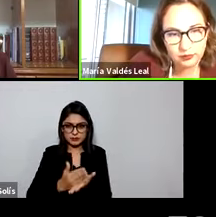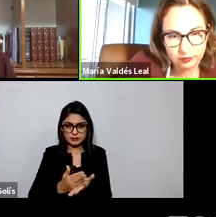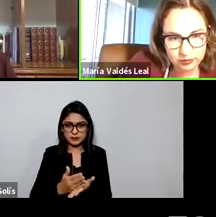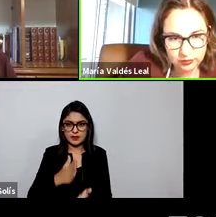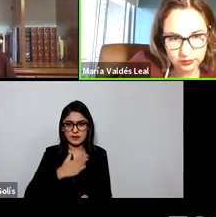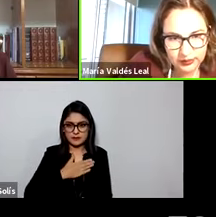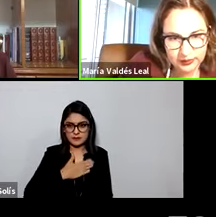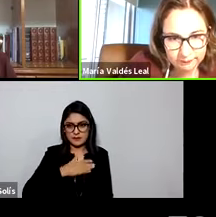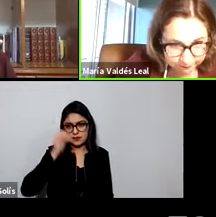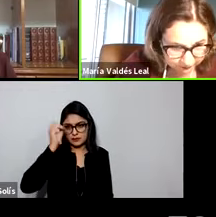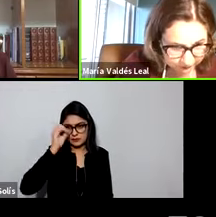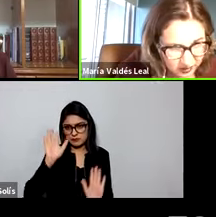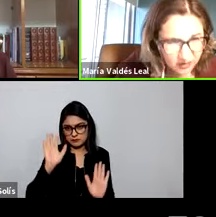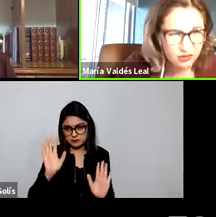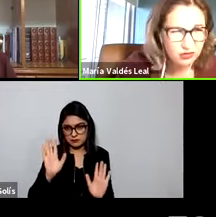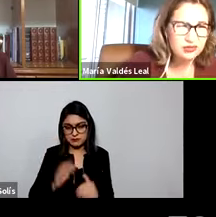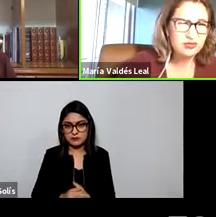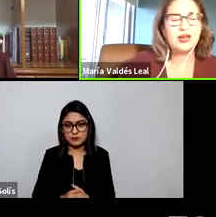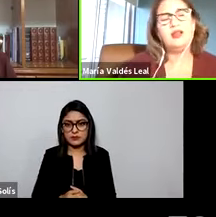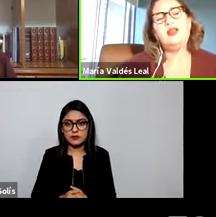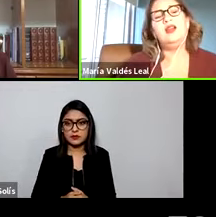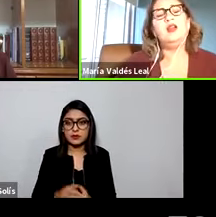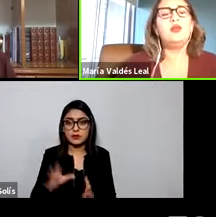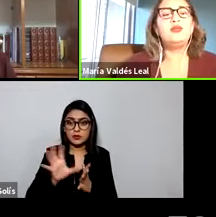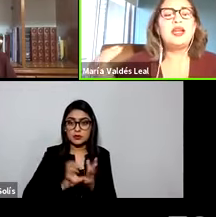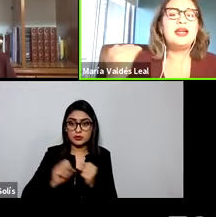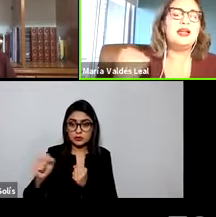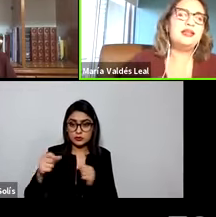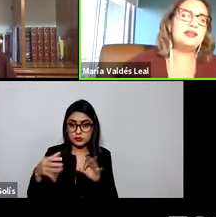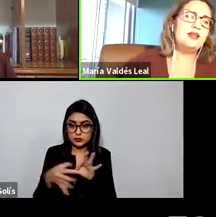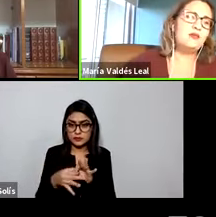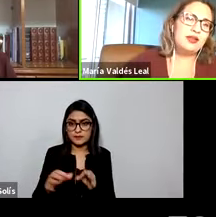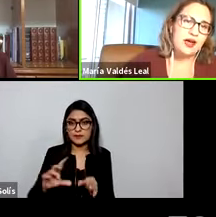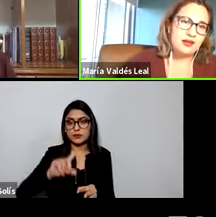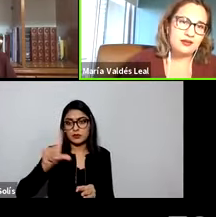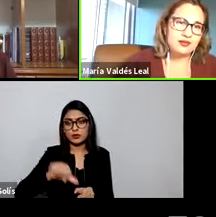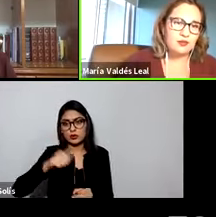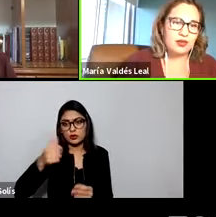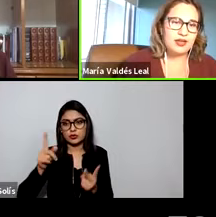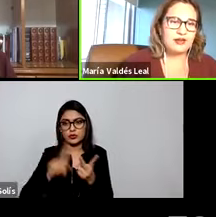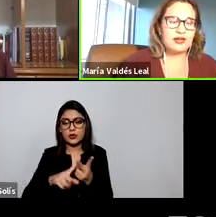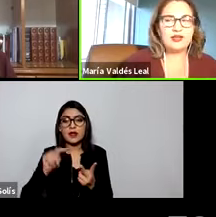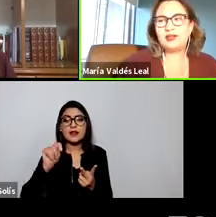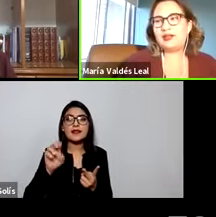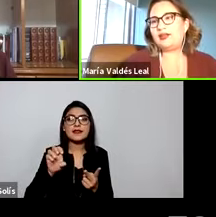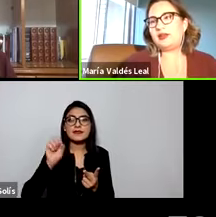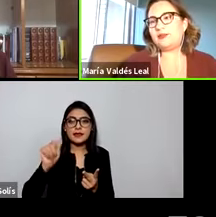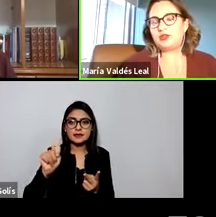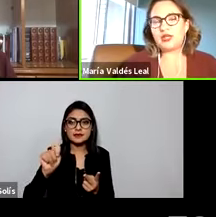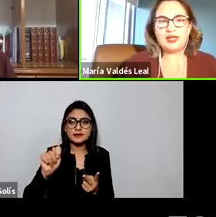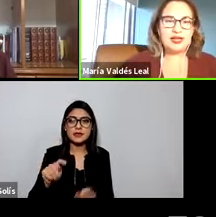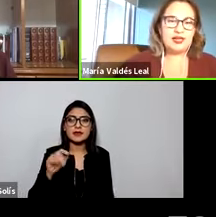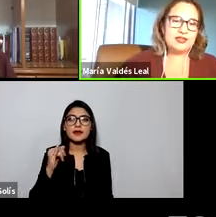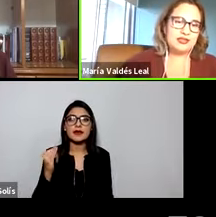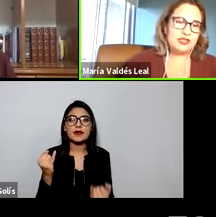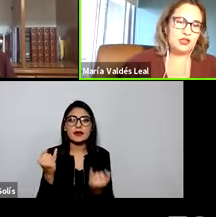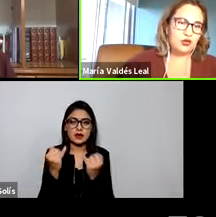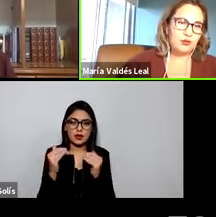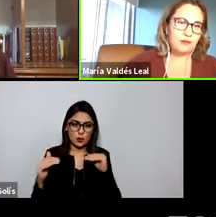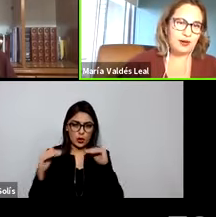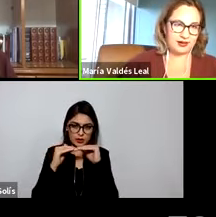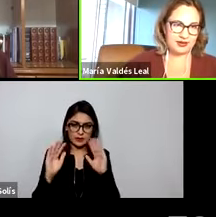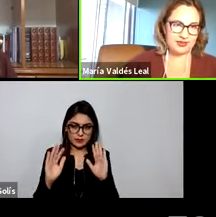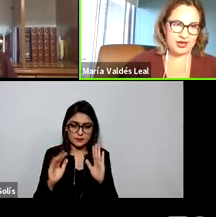punto de vista constitucional. Luego está el test de igualdad. El test de igualdad, en términos generales,